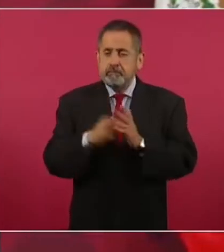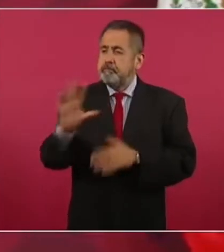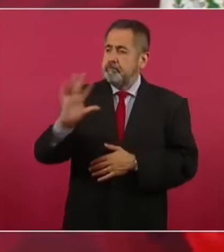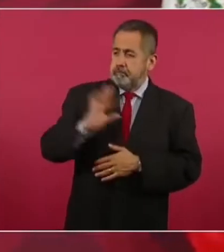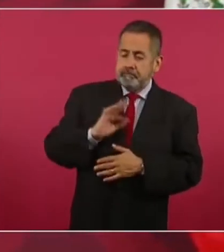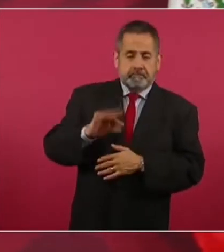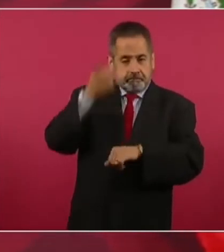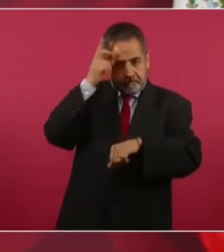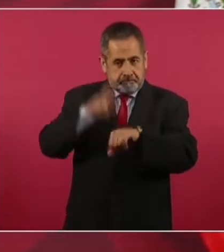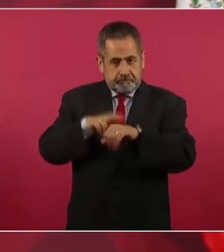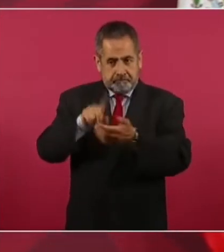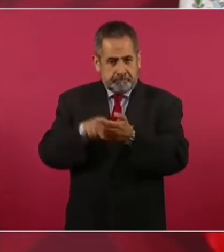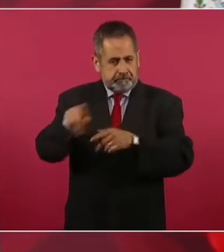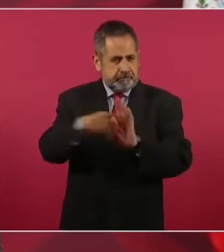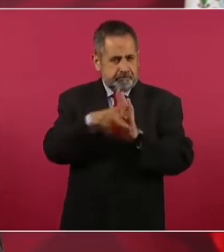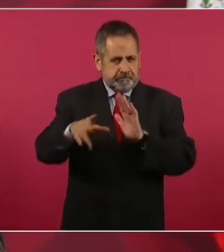periódico